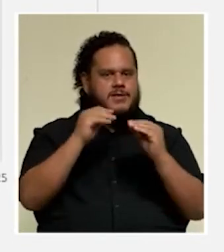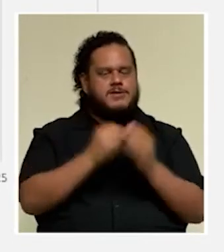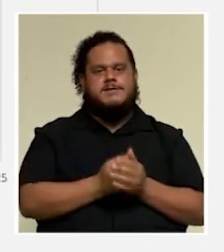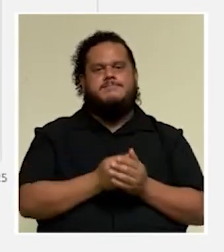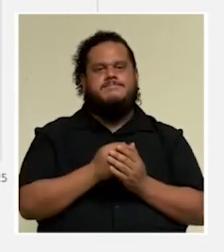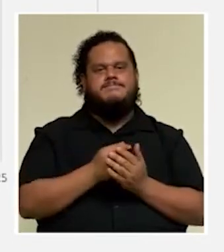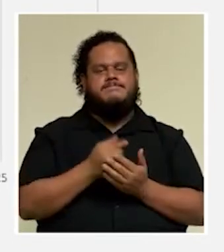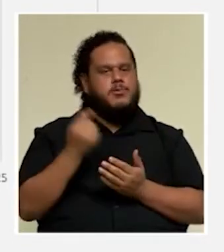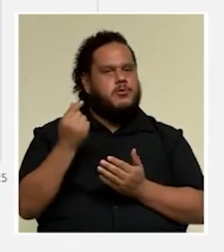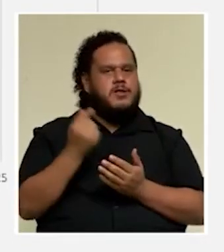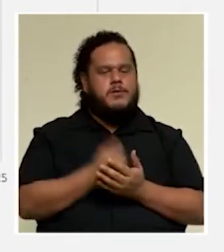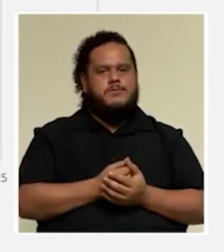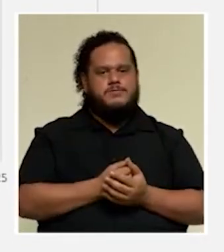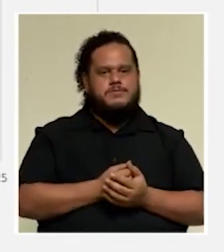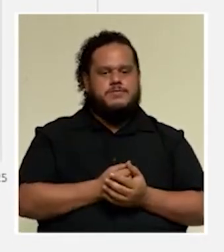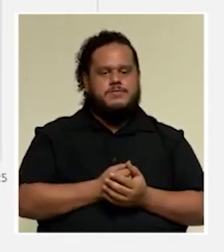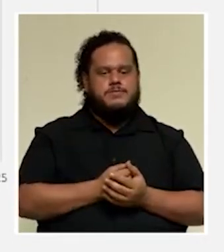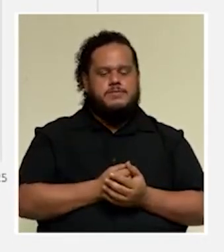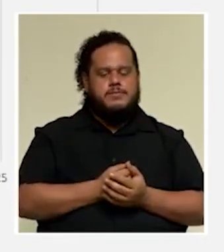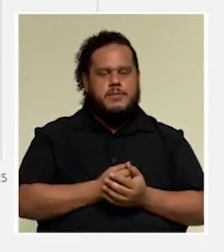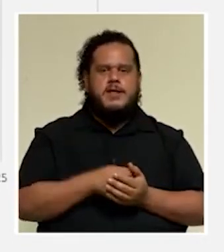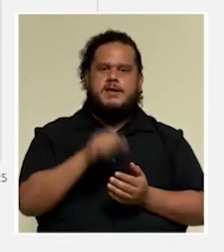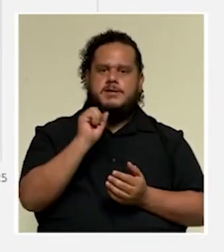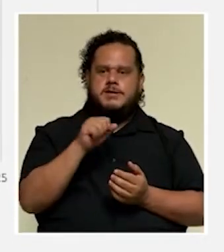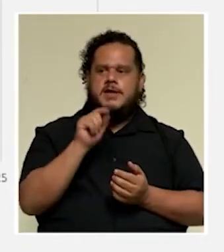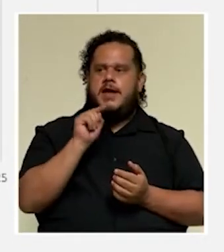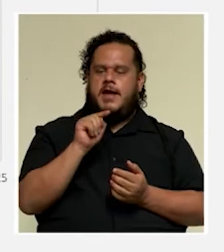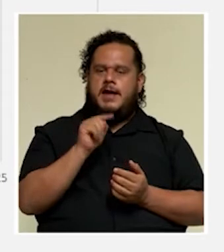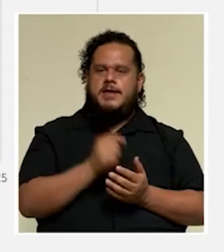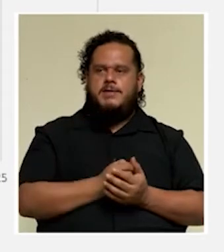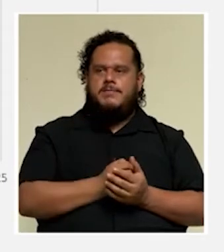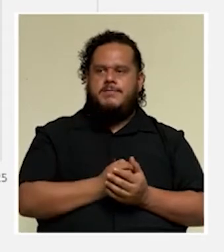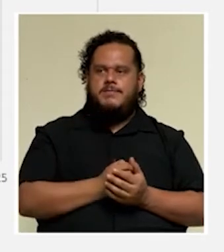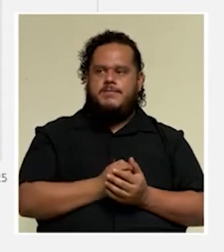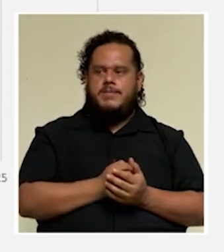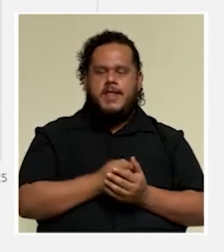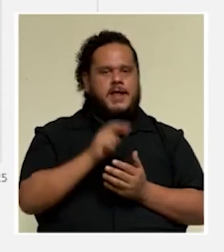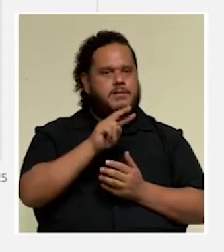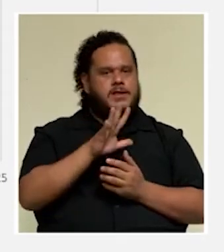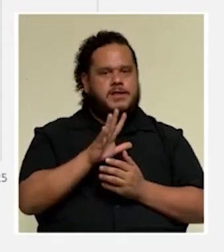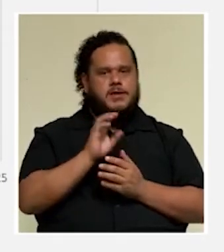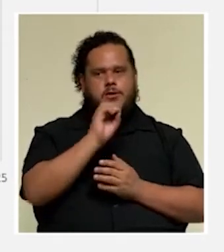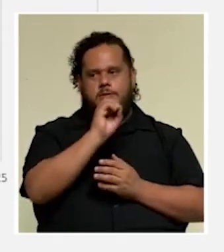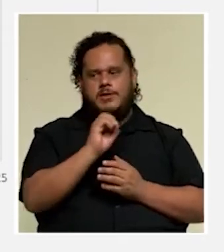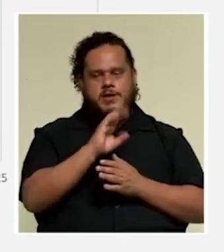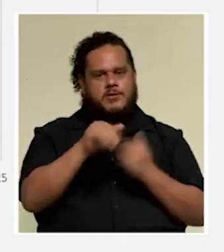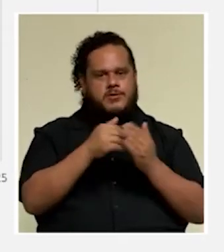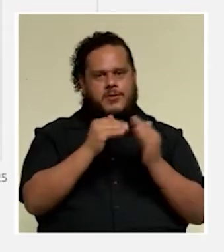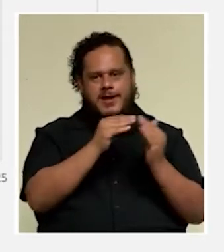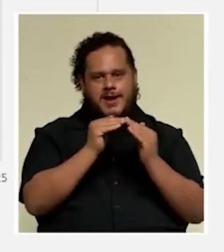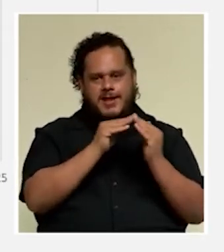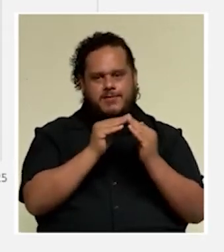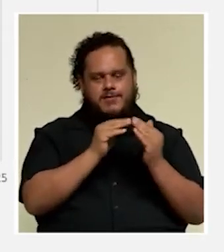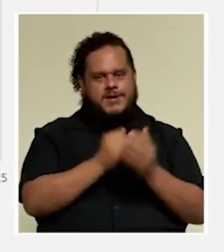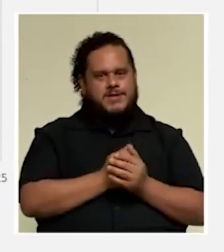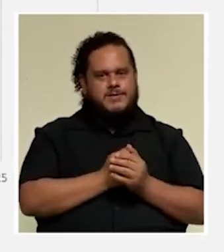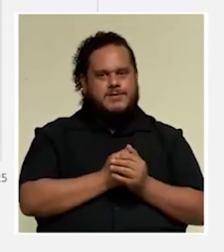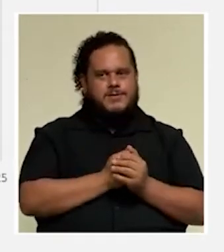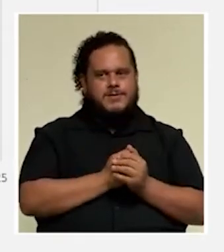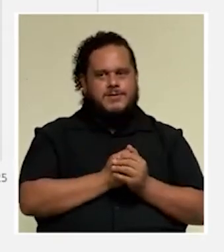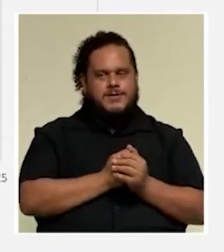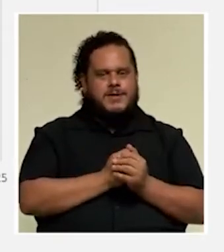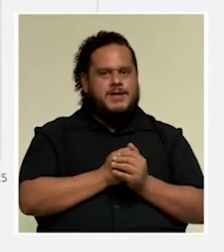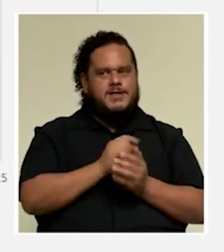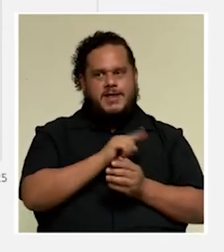Gustavo. Sí, aquí el 25% de la población igual, digamos, de estas